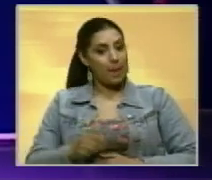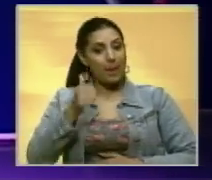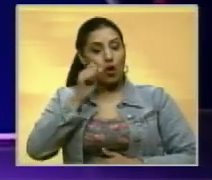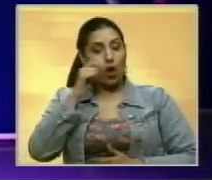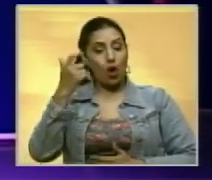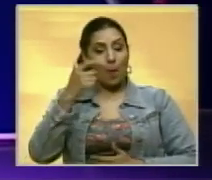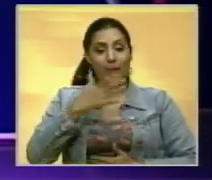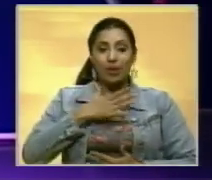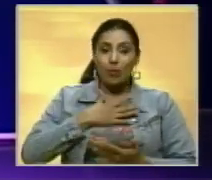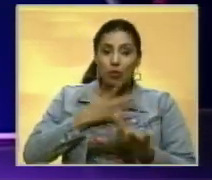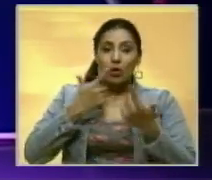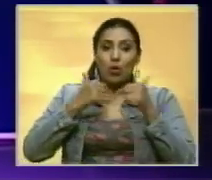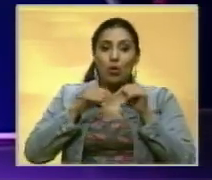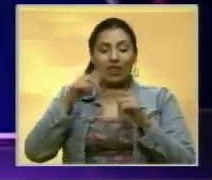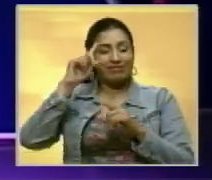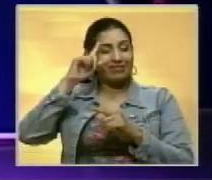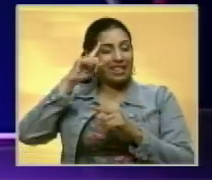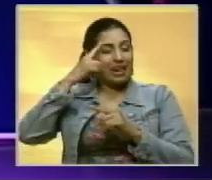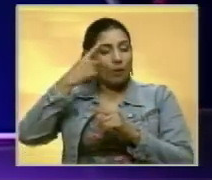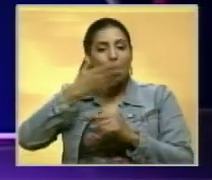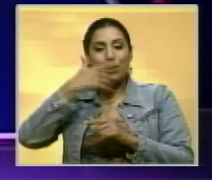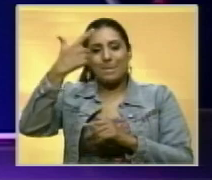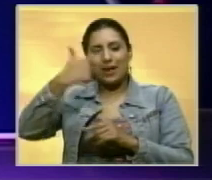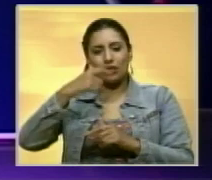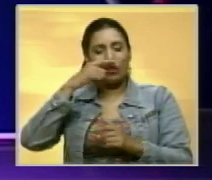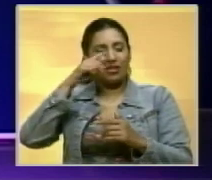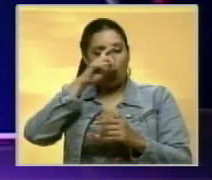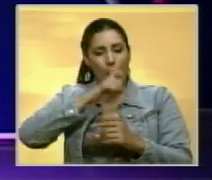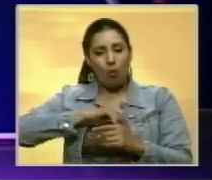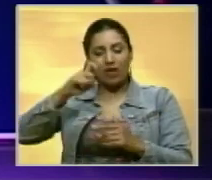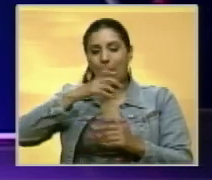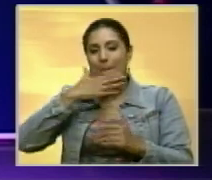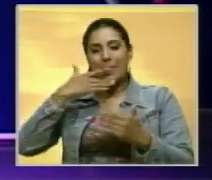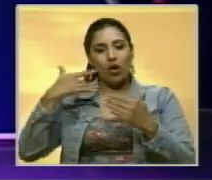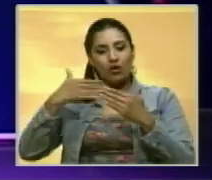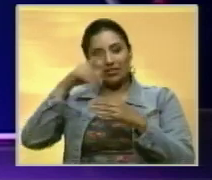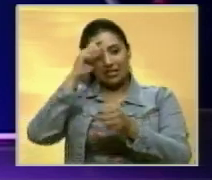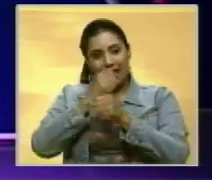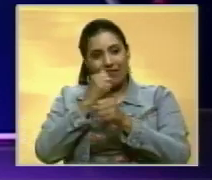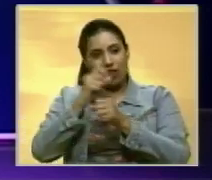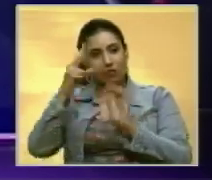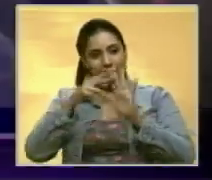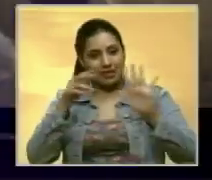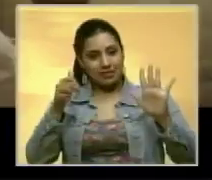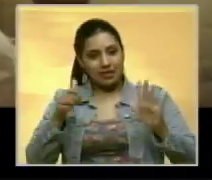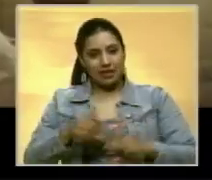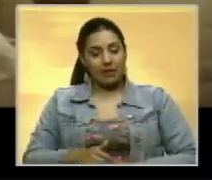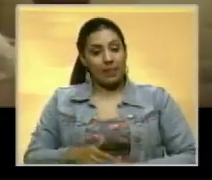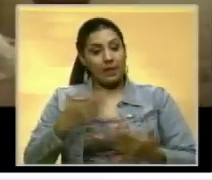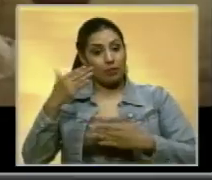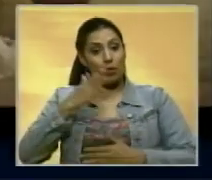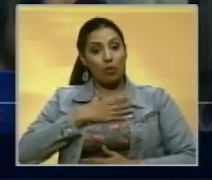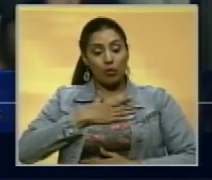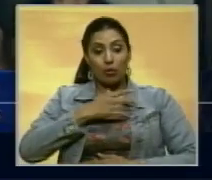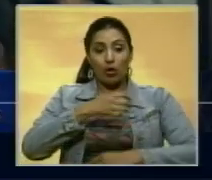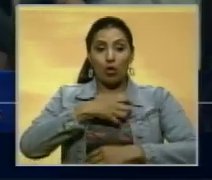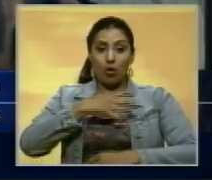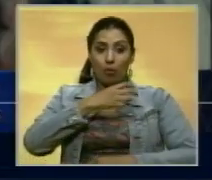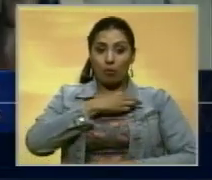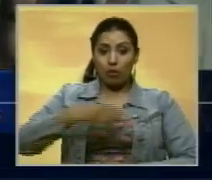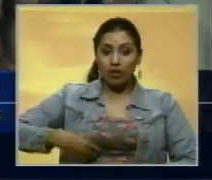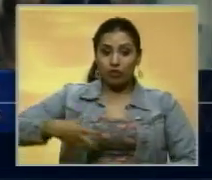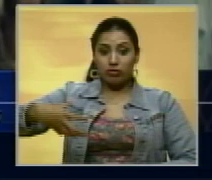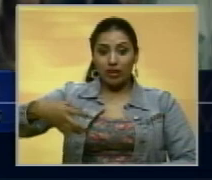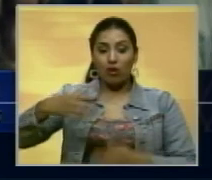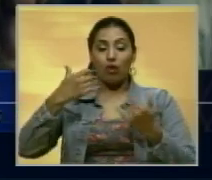Marc Anthony, quien será reconocido como Persona del Año en los Latin Grammy 2016. El puertorriqueño ha sido ganador de